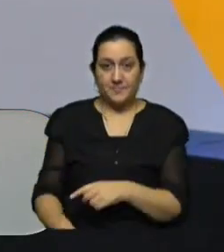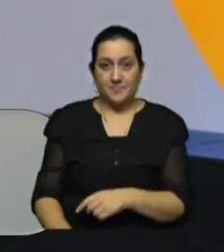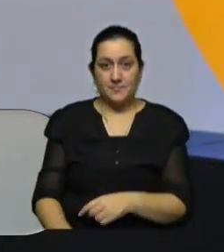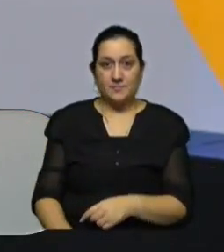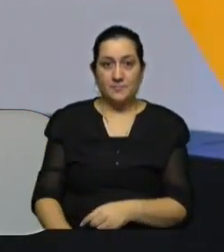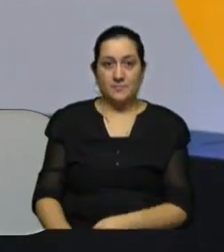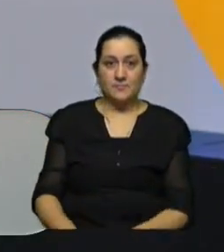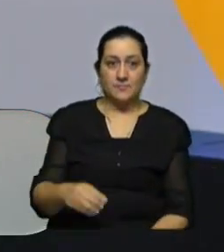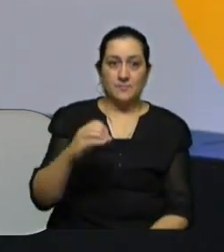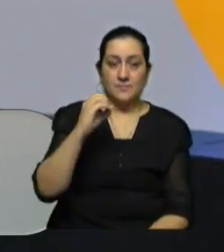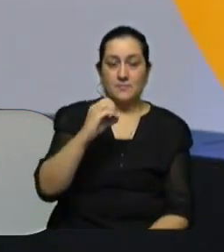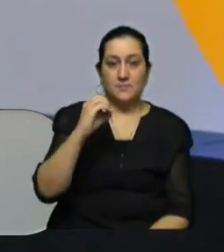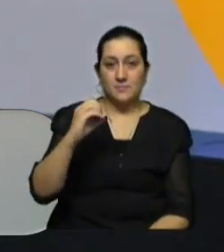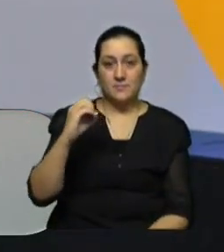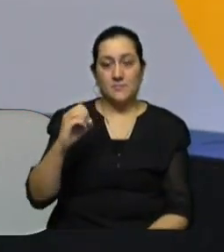es